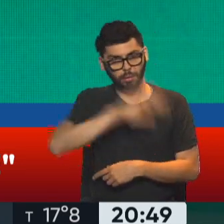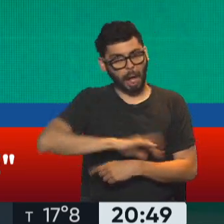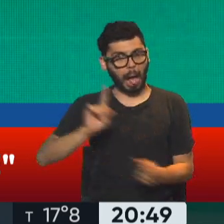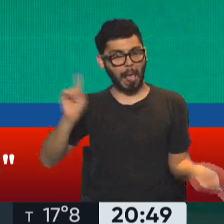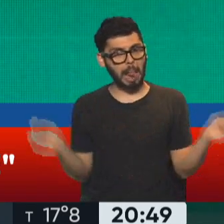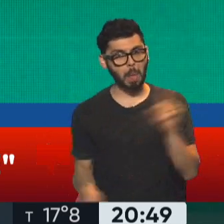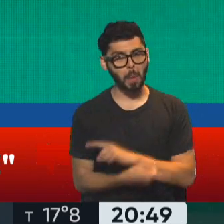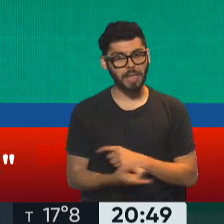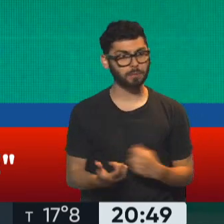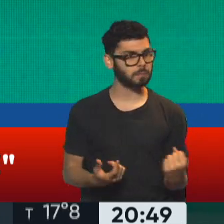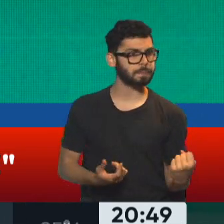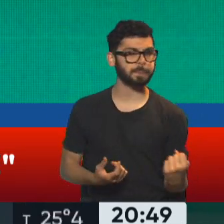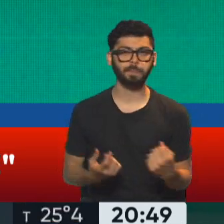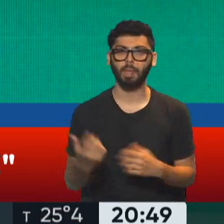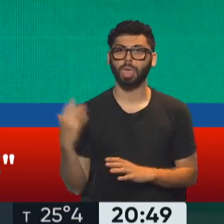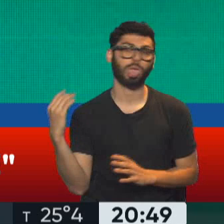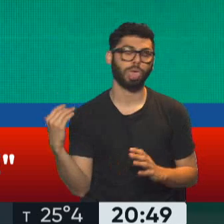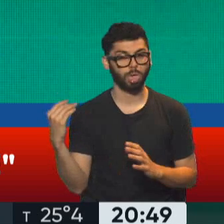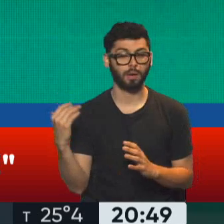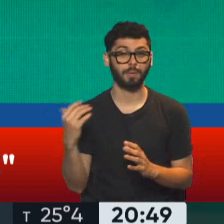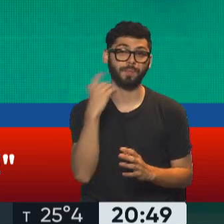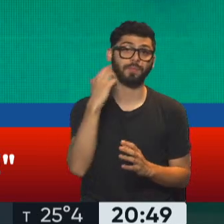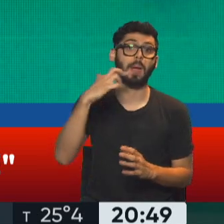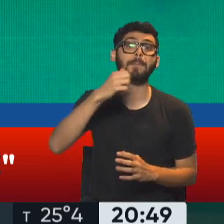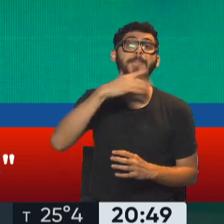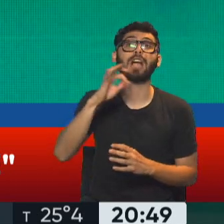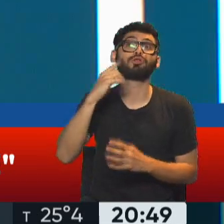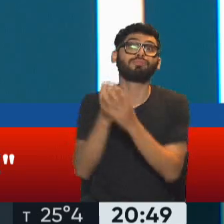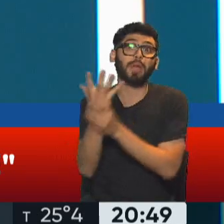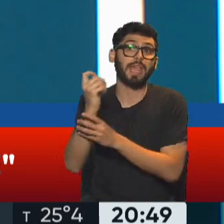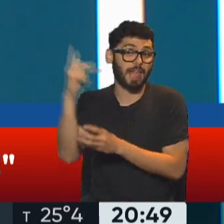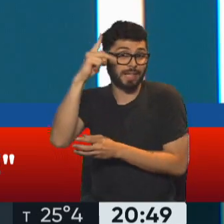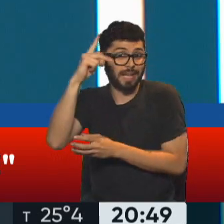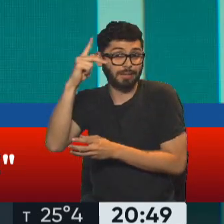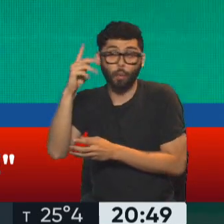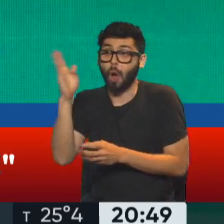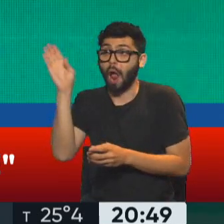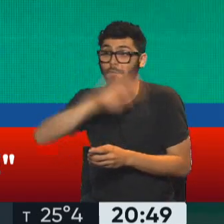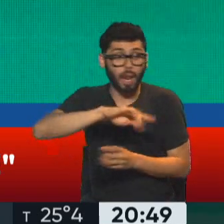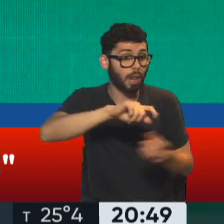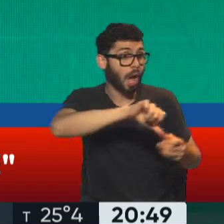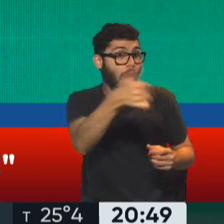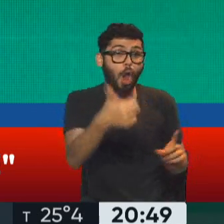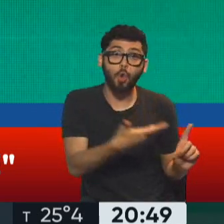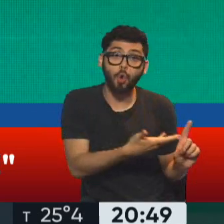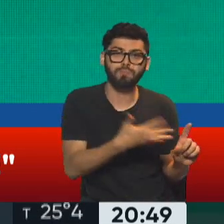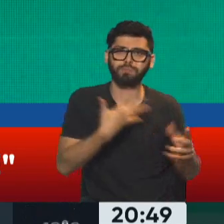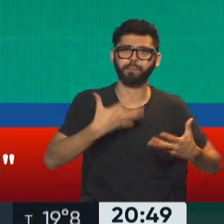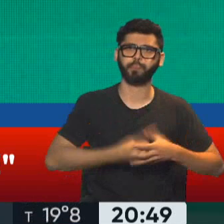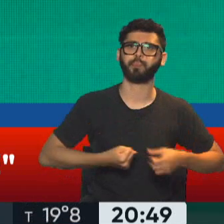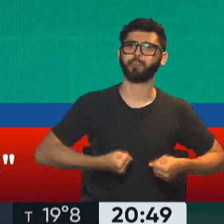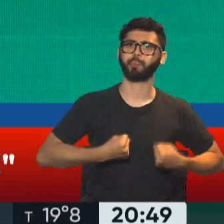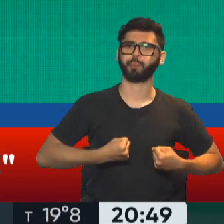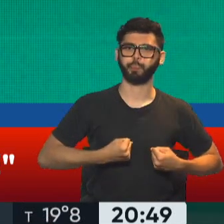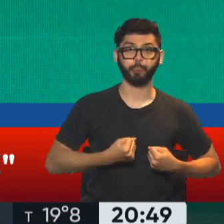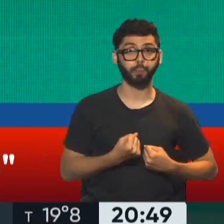esa herramienta, ese instrumento que las PASO, recordemos, fue un invento del kirchnerismo, ¿no? Claro, terminan beneficiando a la oposición, que hoy se muestra mucho más sólida